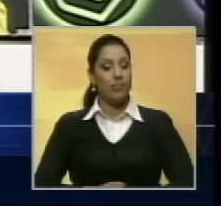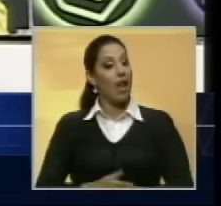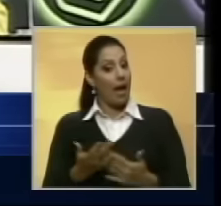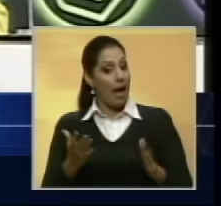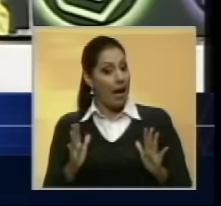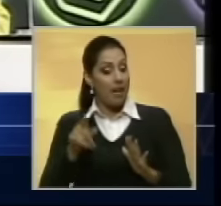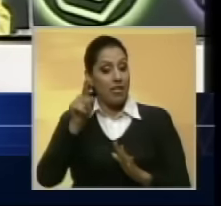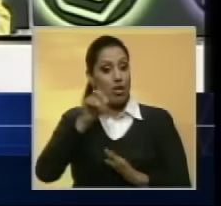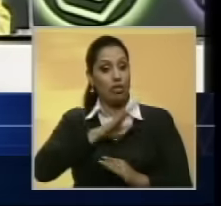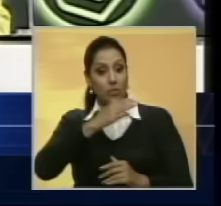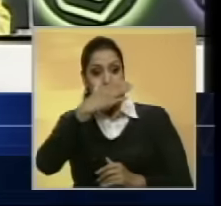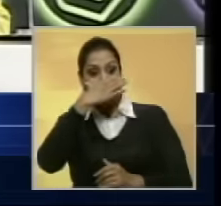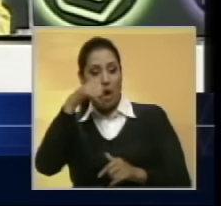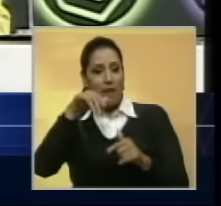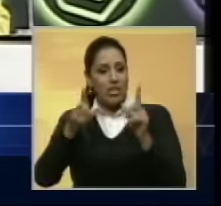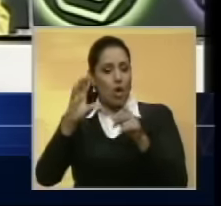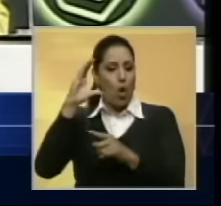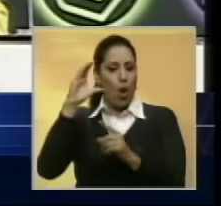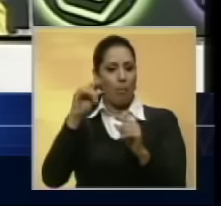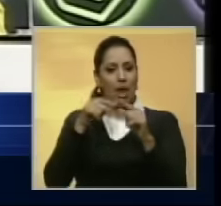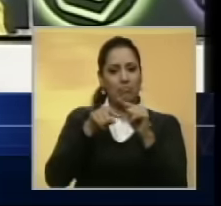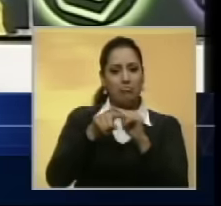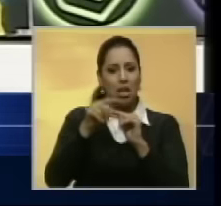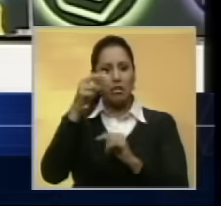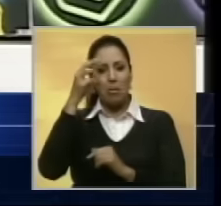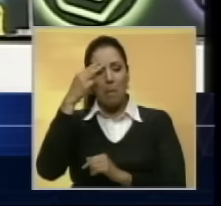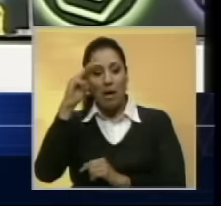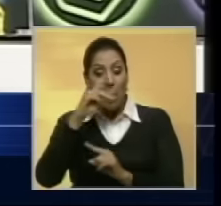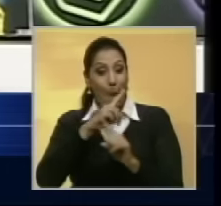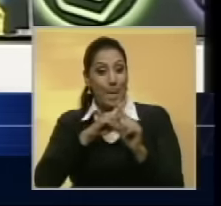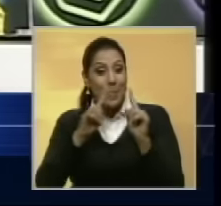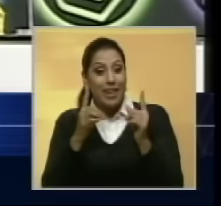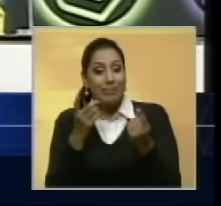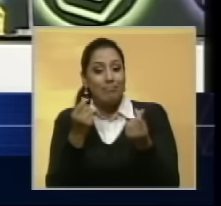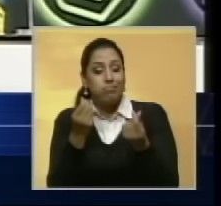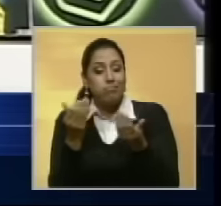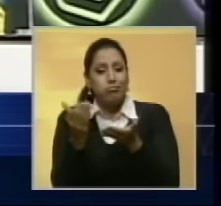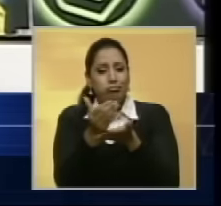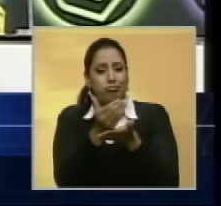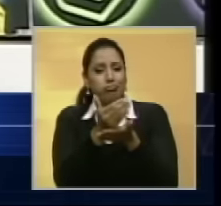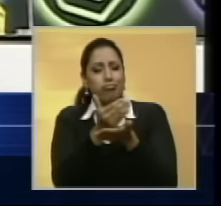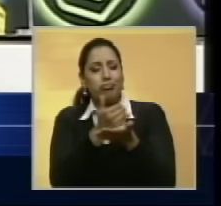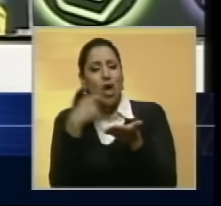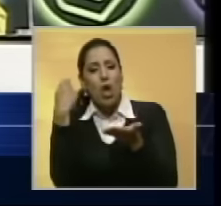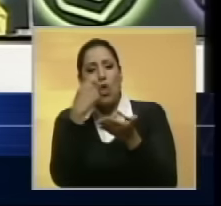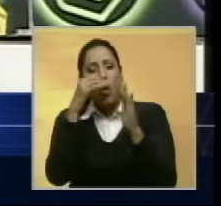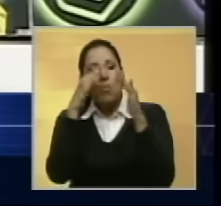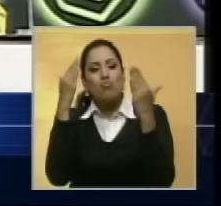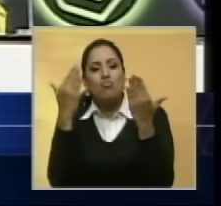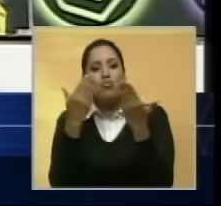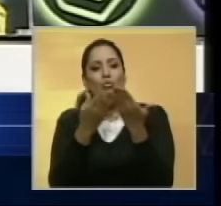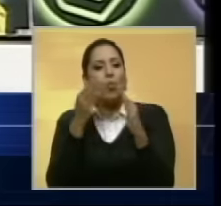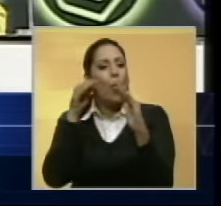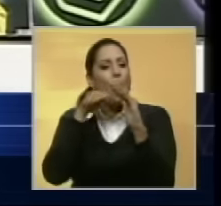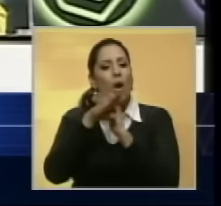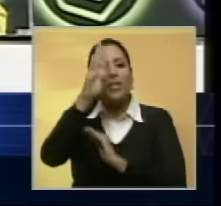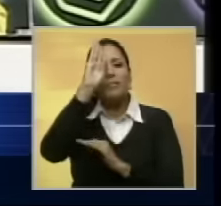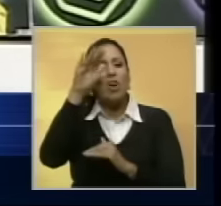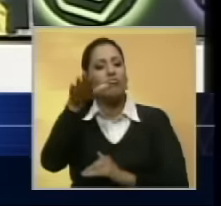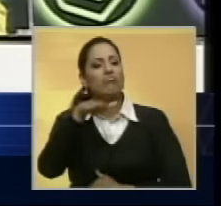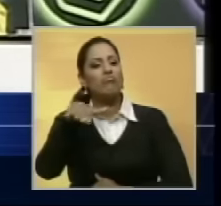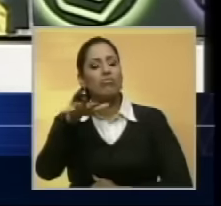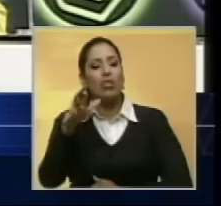Ellos tienen unos capos por aquí, por Colombia, por México, pero al final el dinero de todo el narcotráfico del mundo, ¿dónde